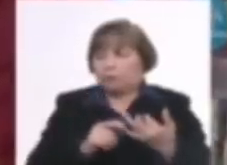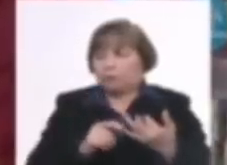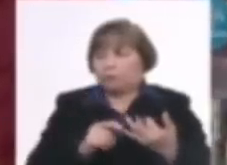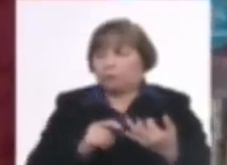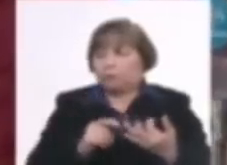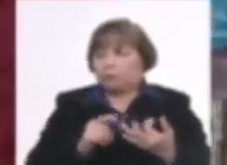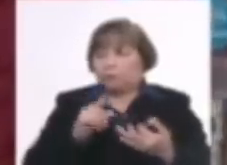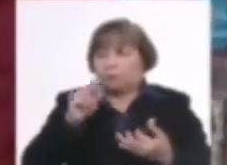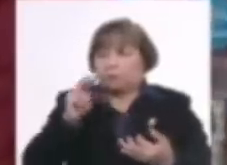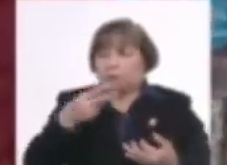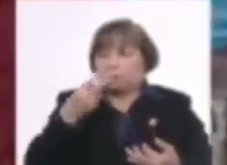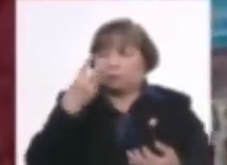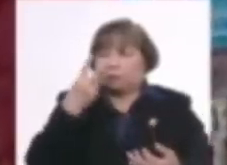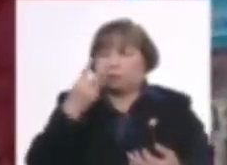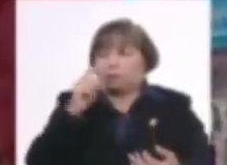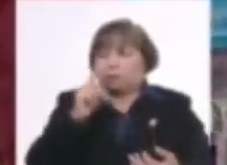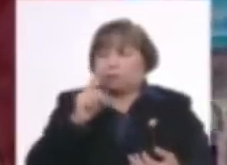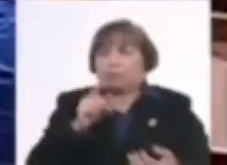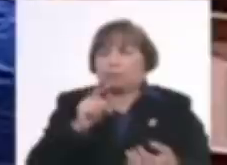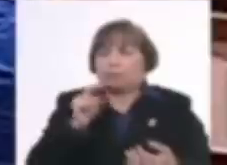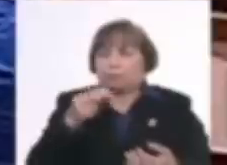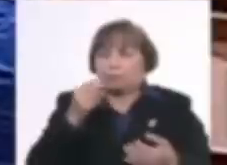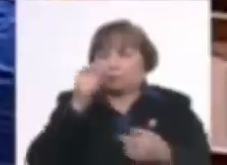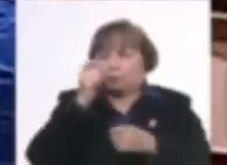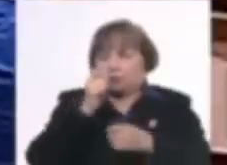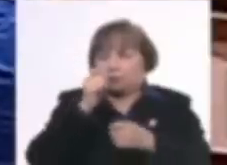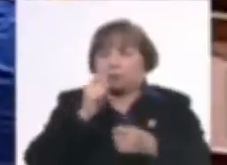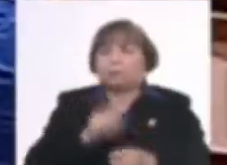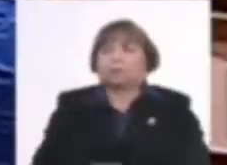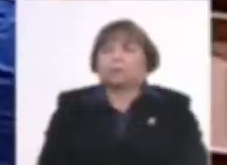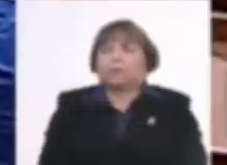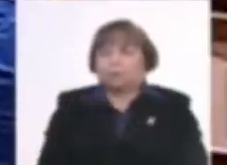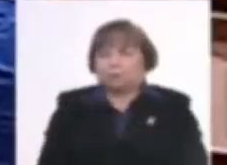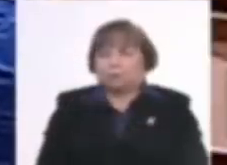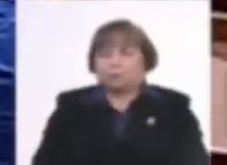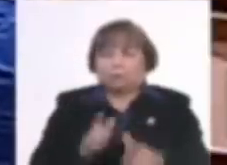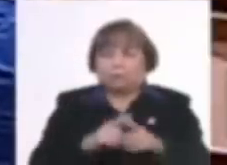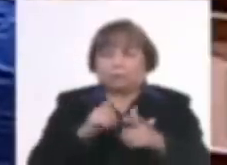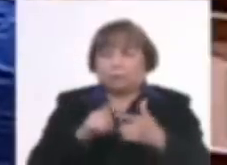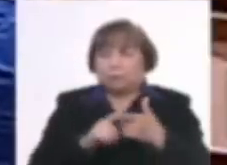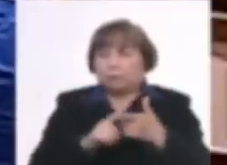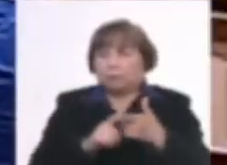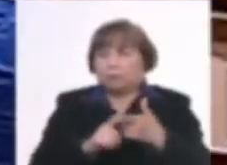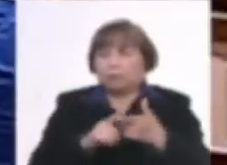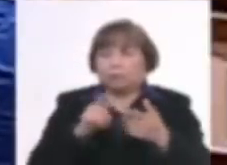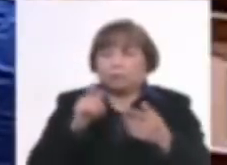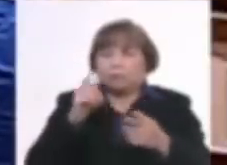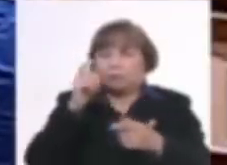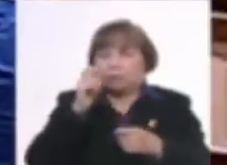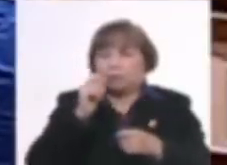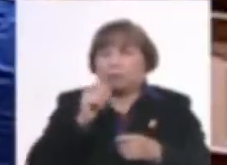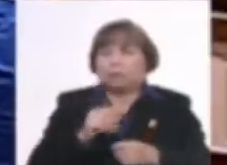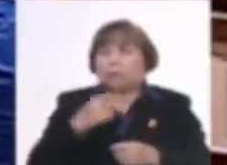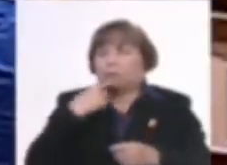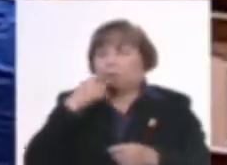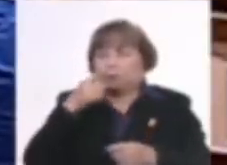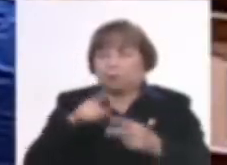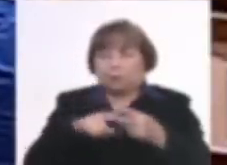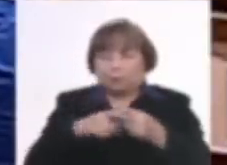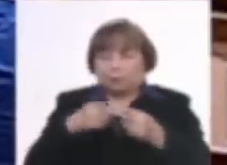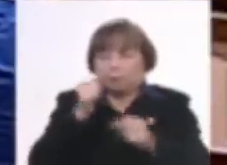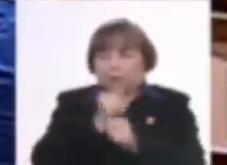año? Del 2021. Desde agosto del 2021. Entonces, en agosto del 2021 usted